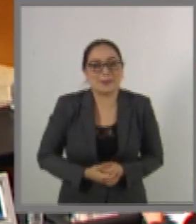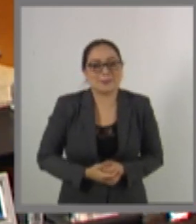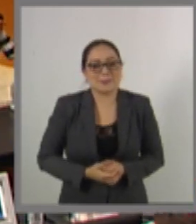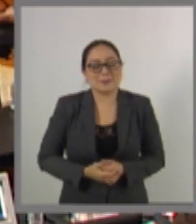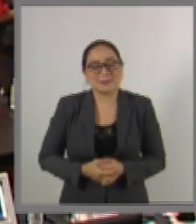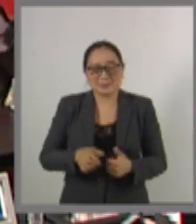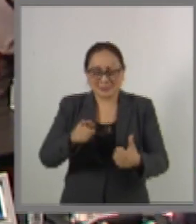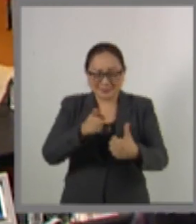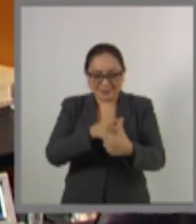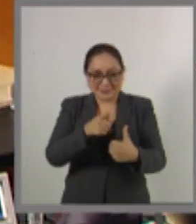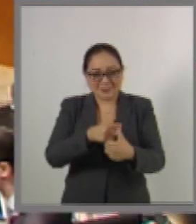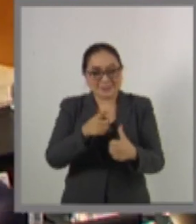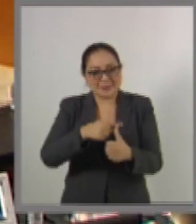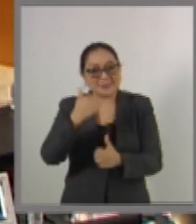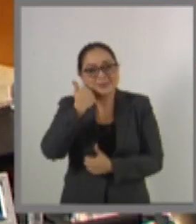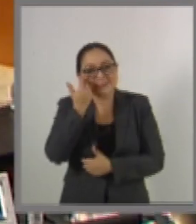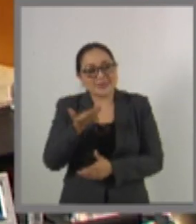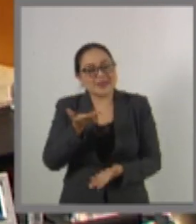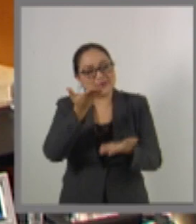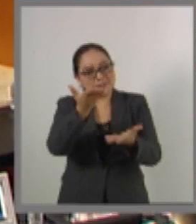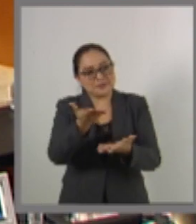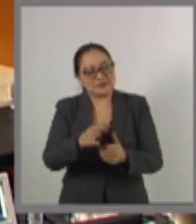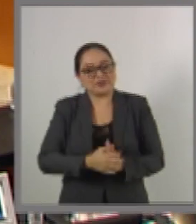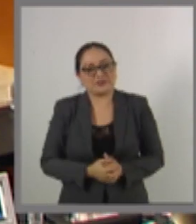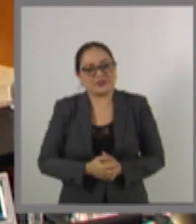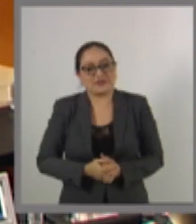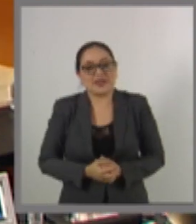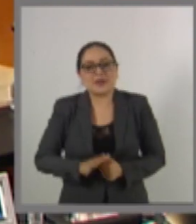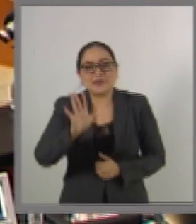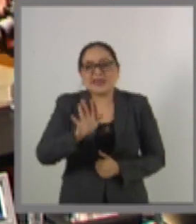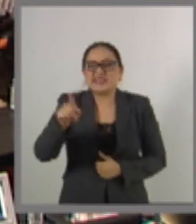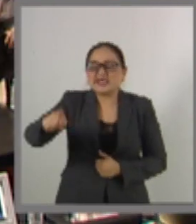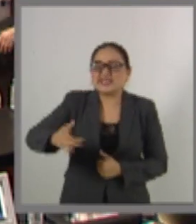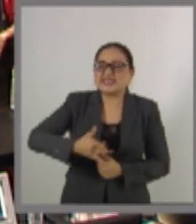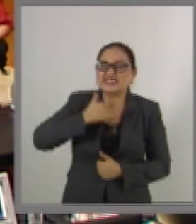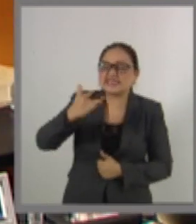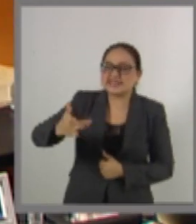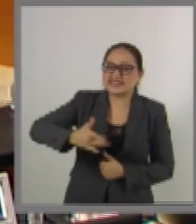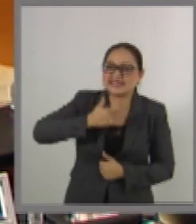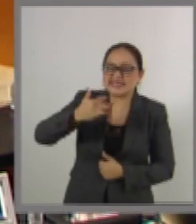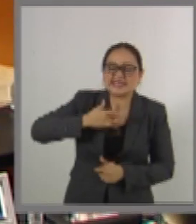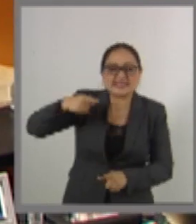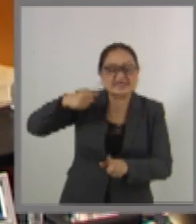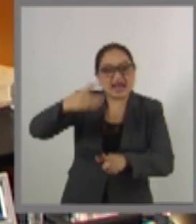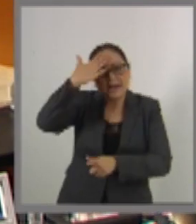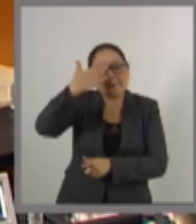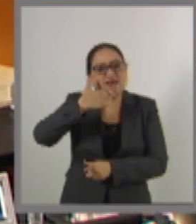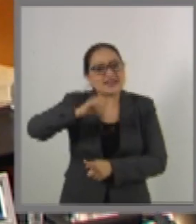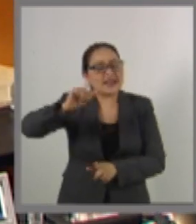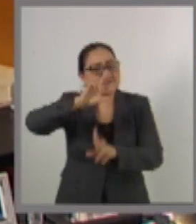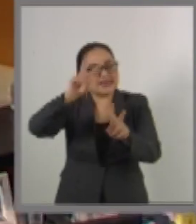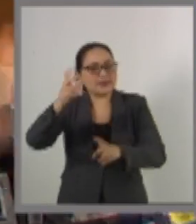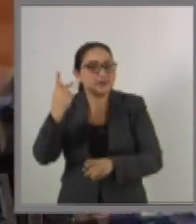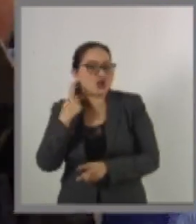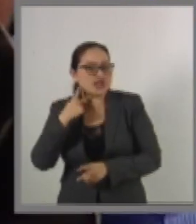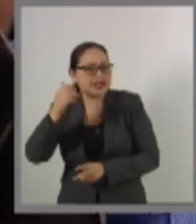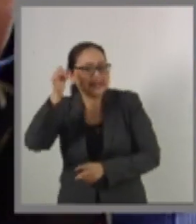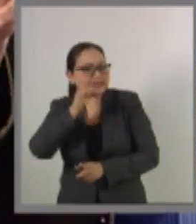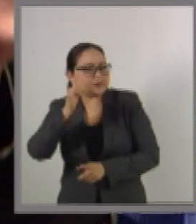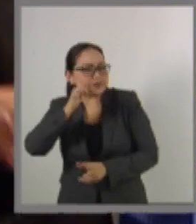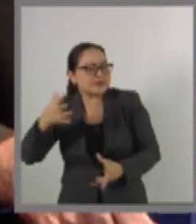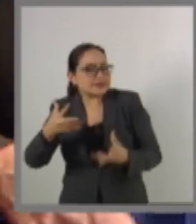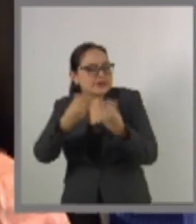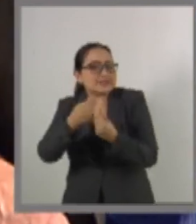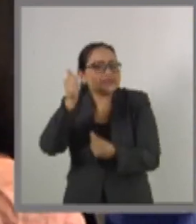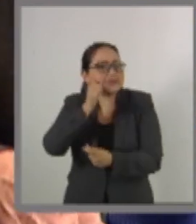quiero decirle que aprecio su olfato de venado y su talento político que siempre va salpicado de